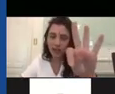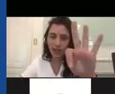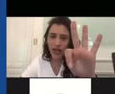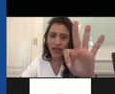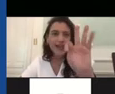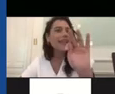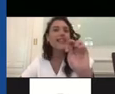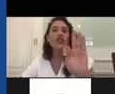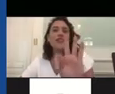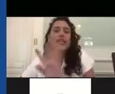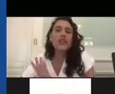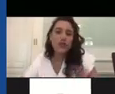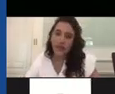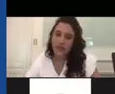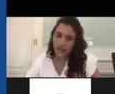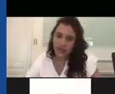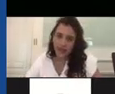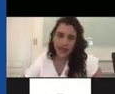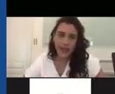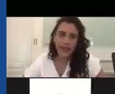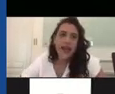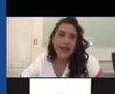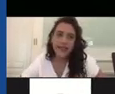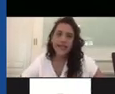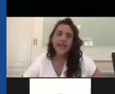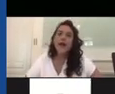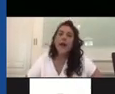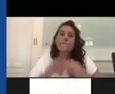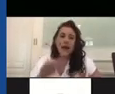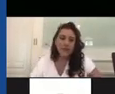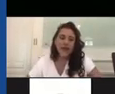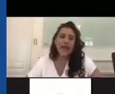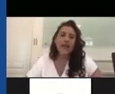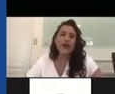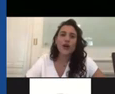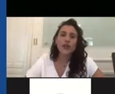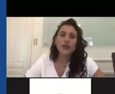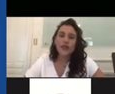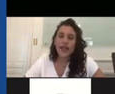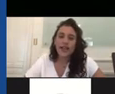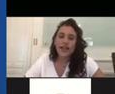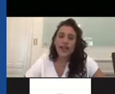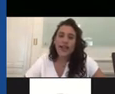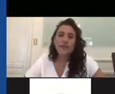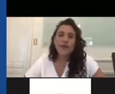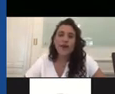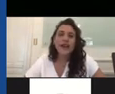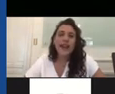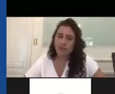las otras 3 que ustedes decidan y elijan hacer, mándenme el correo cuando terminen y el primero ganará el